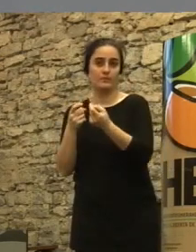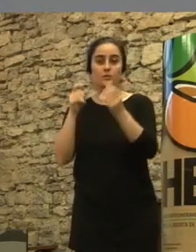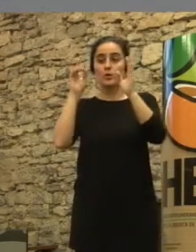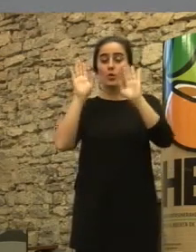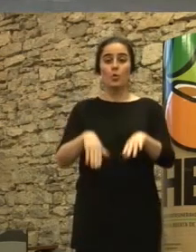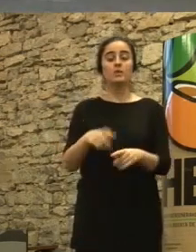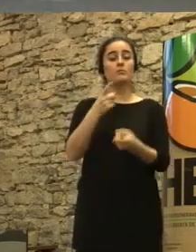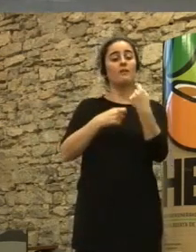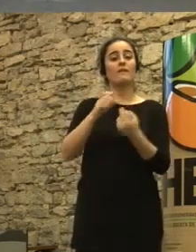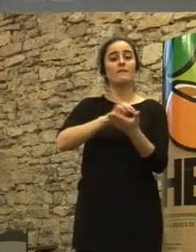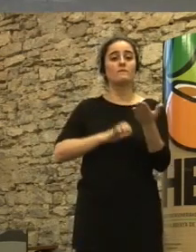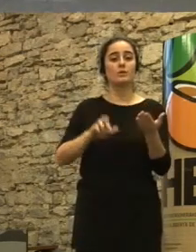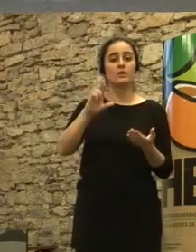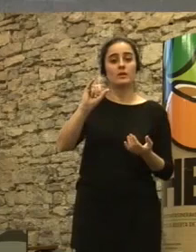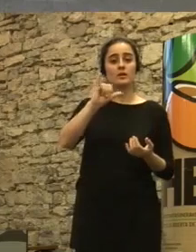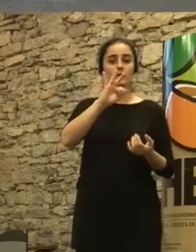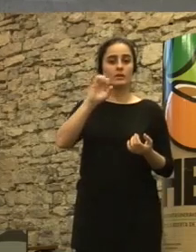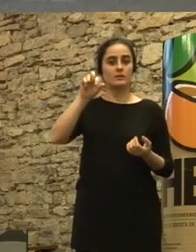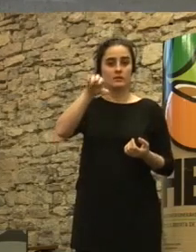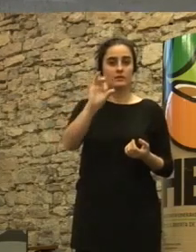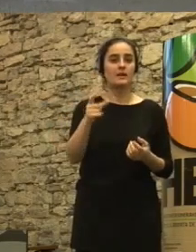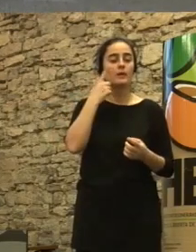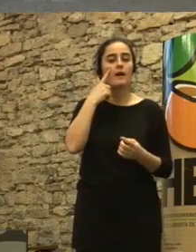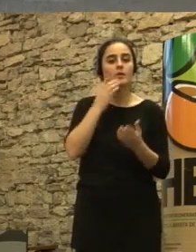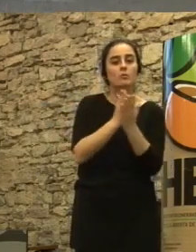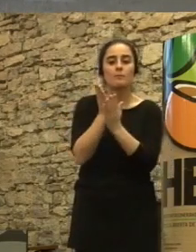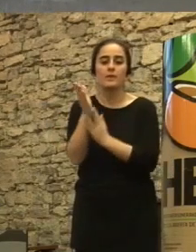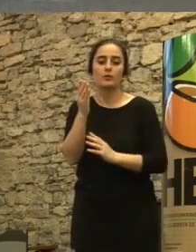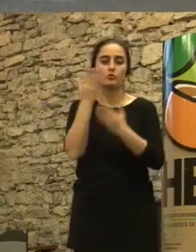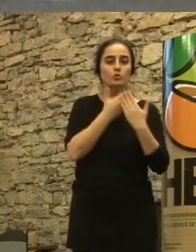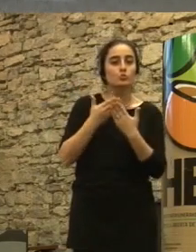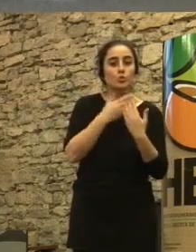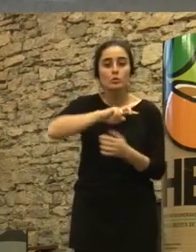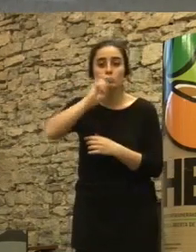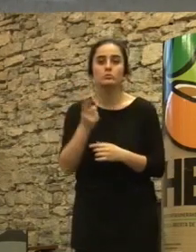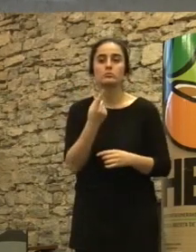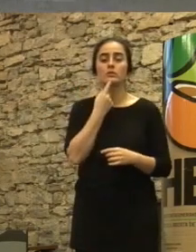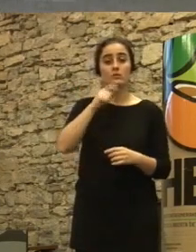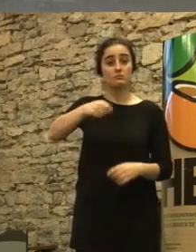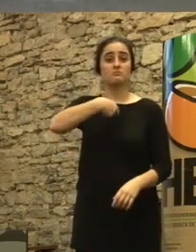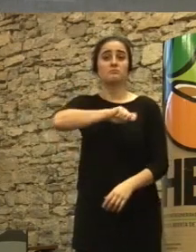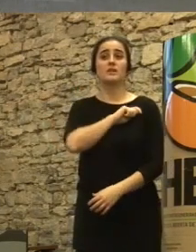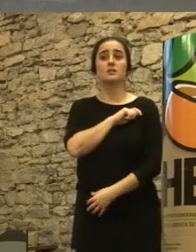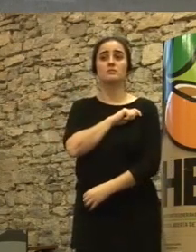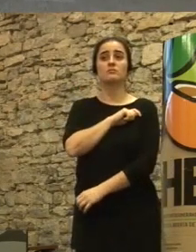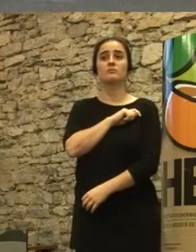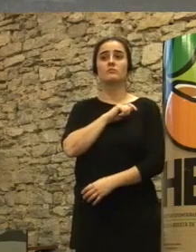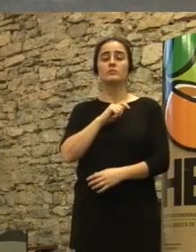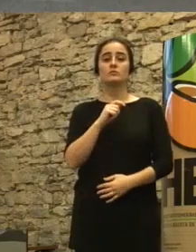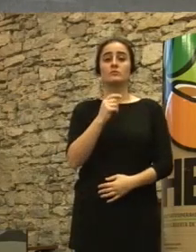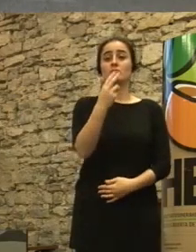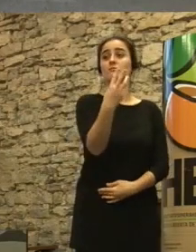de Reuters sobre el estado de los medios y el consumo de medios digitales, salía que en España algo así como un tercio,